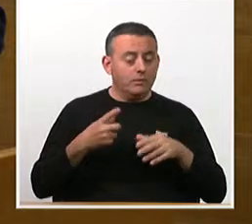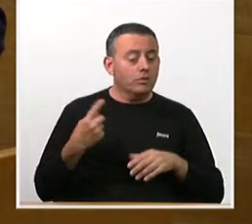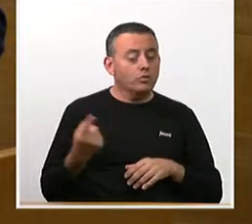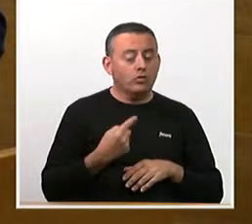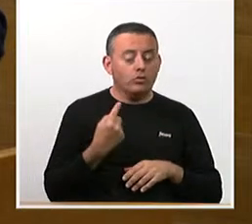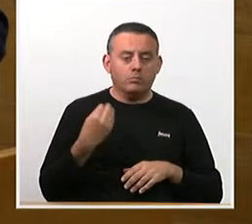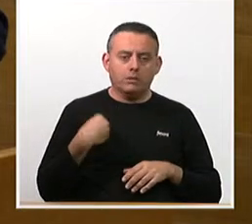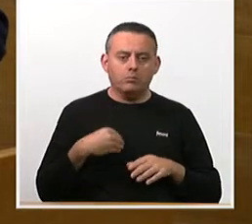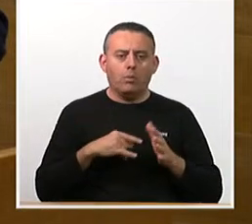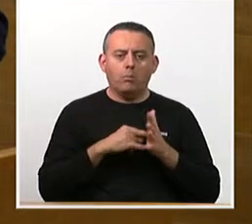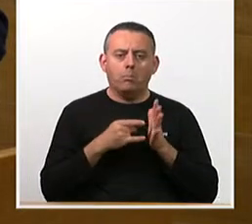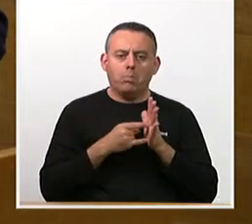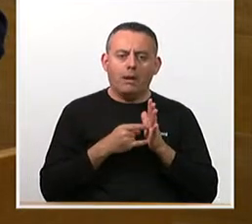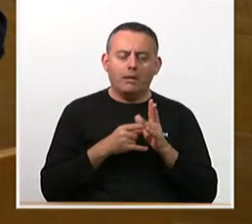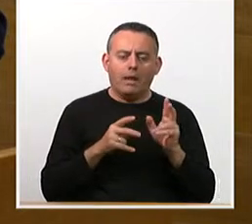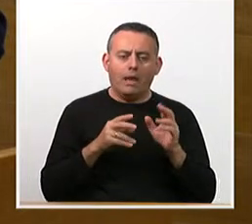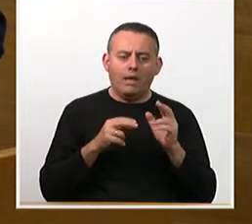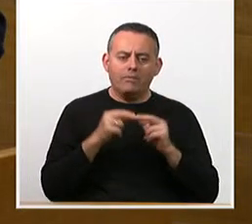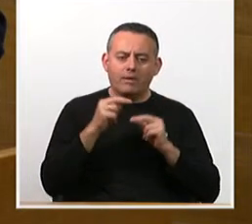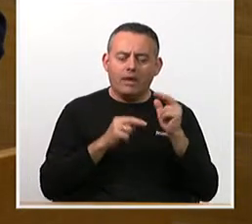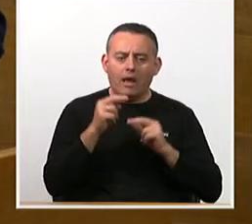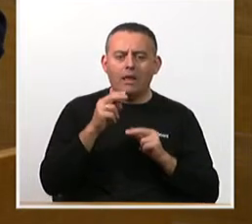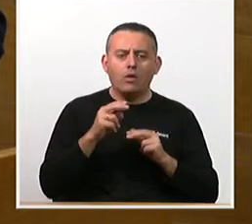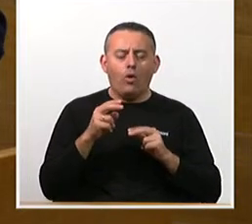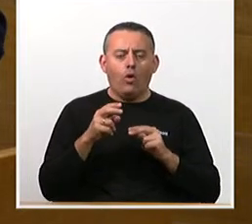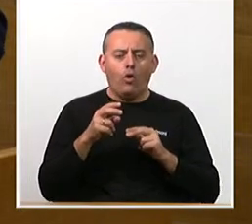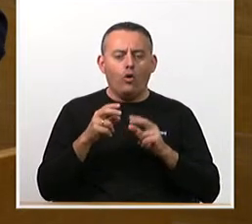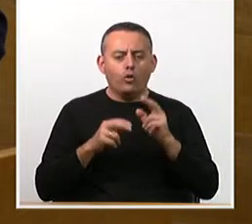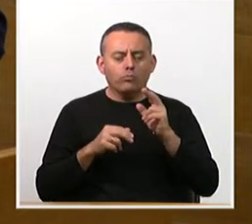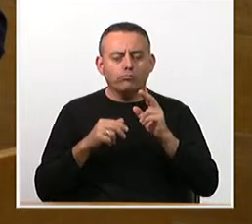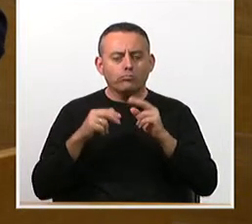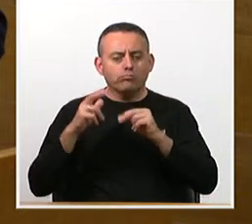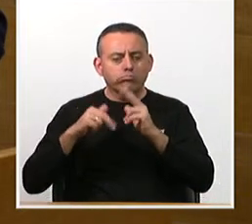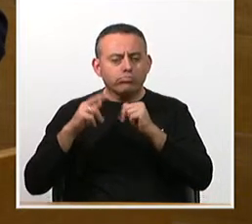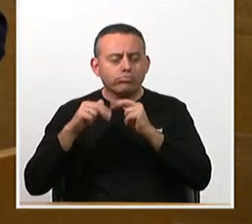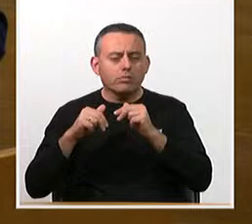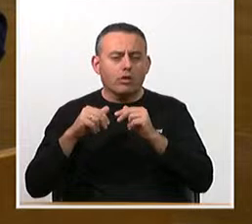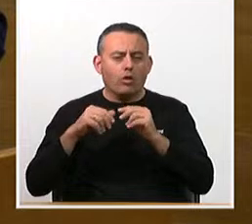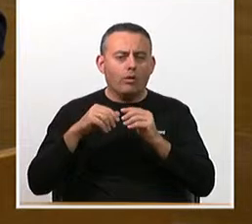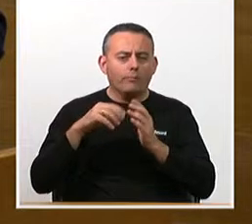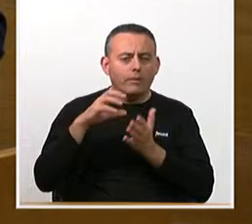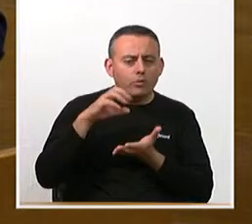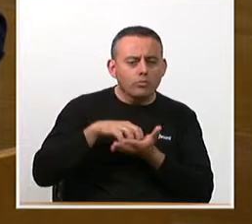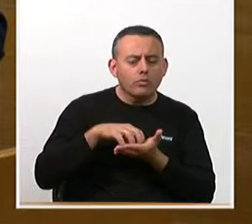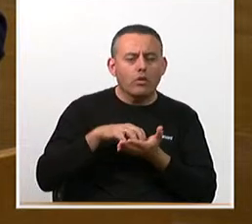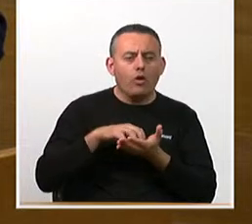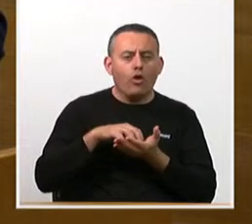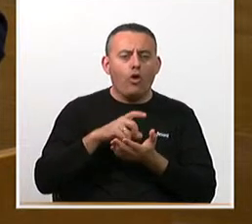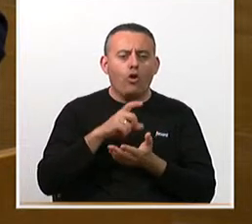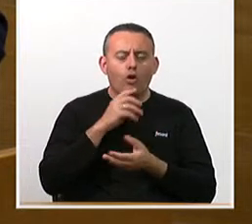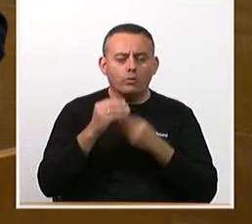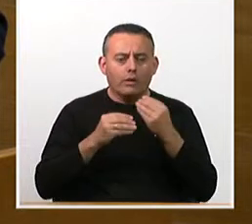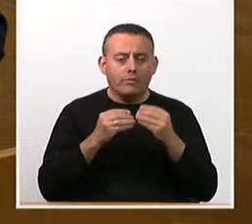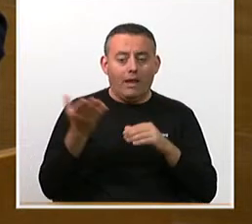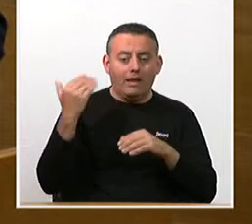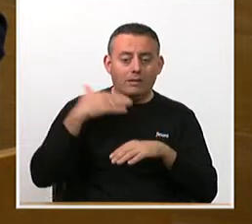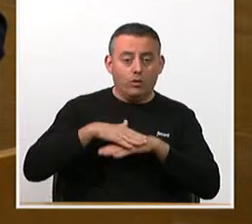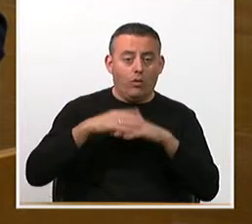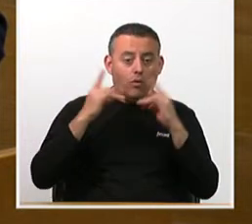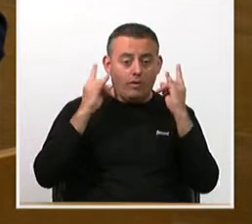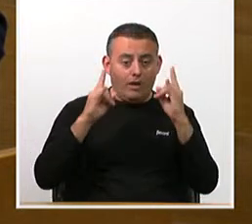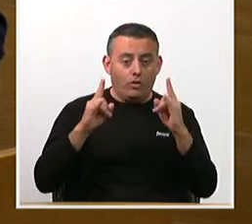infraestructuras educativas no va a estar basada ían ustedes en el gobierno del botanic por el